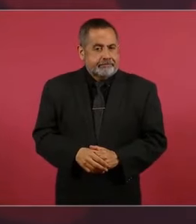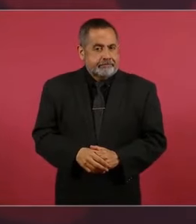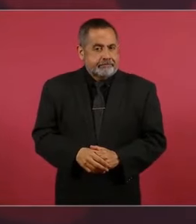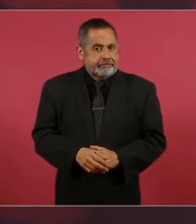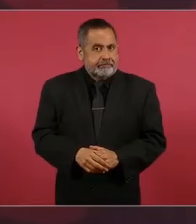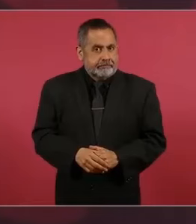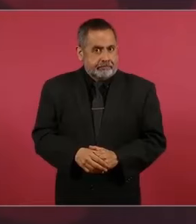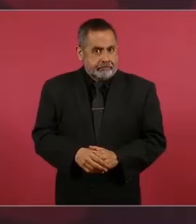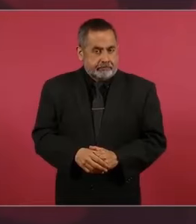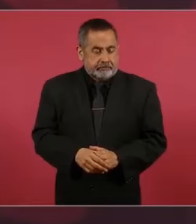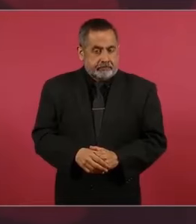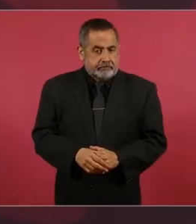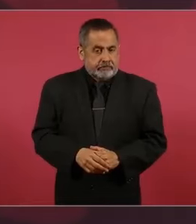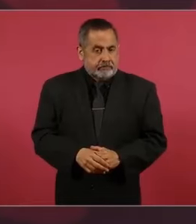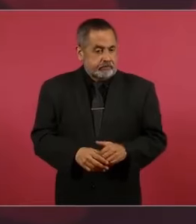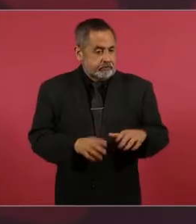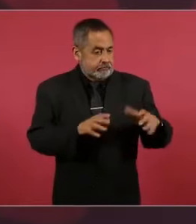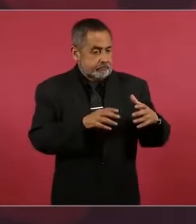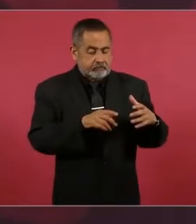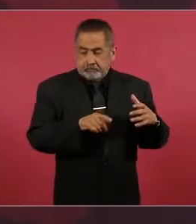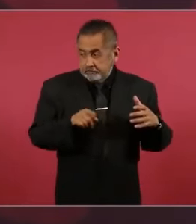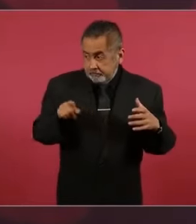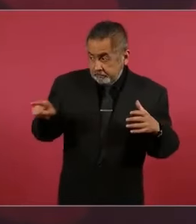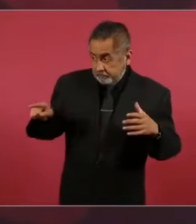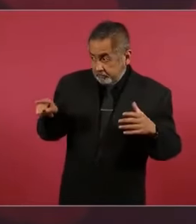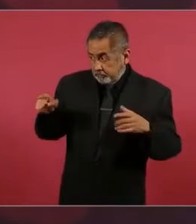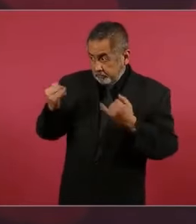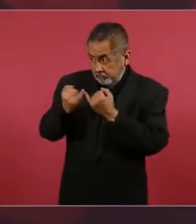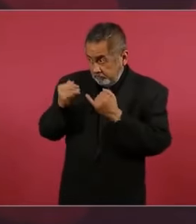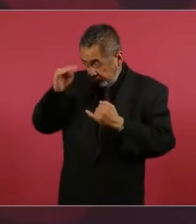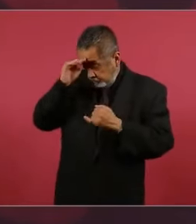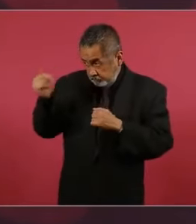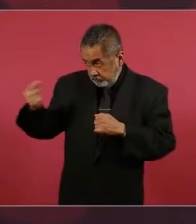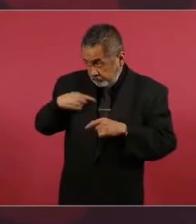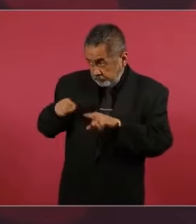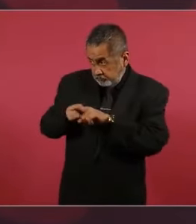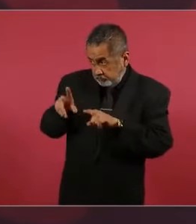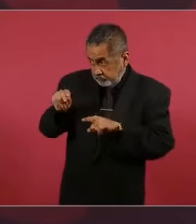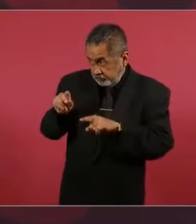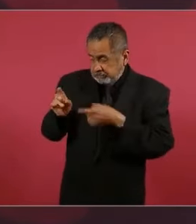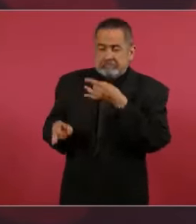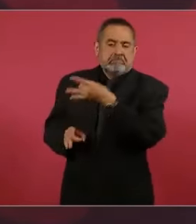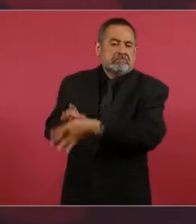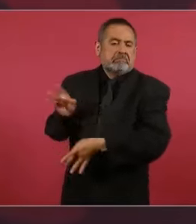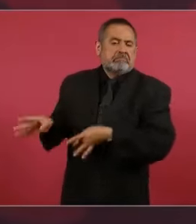ven a quienes no piensan como ellos,